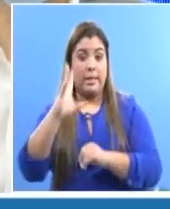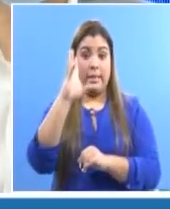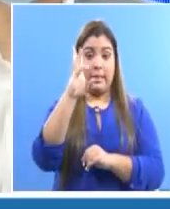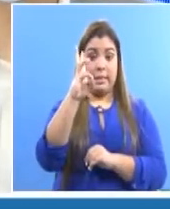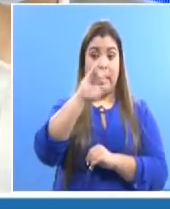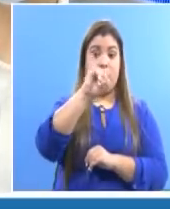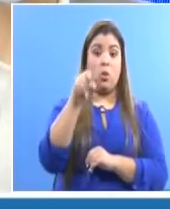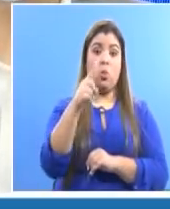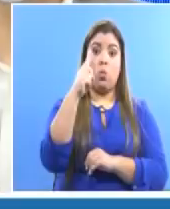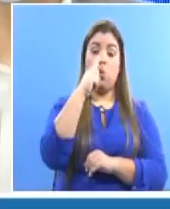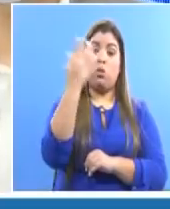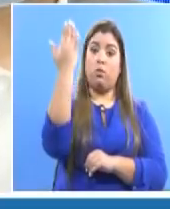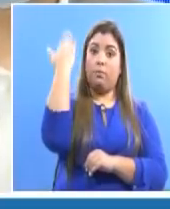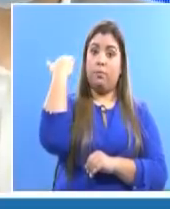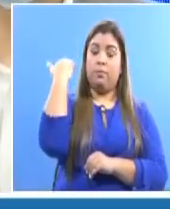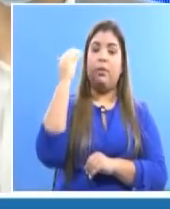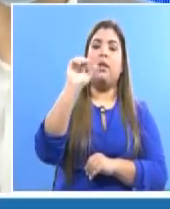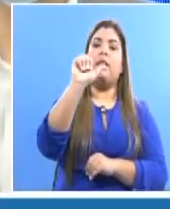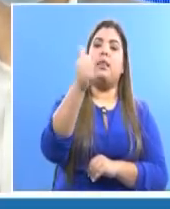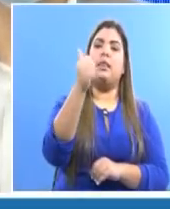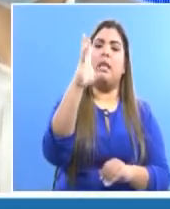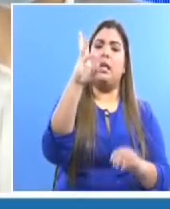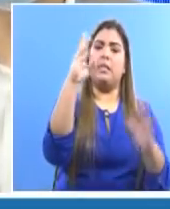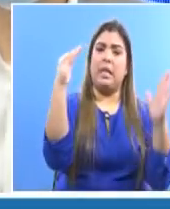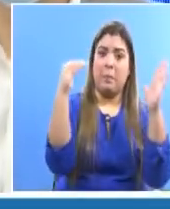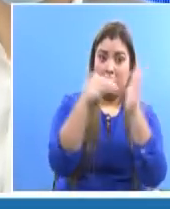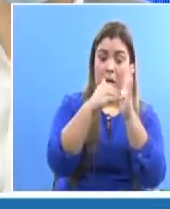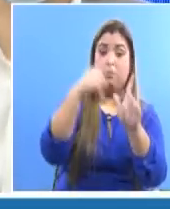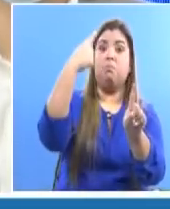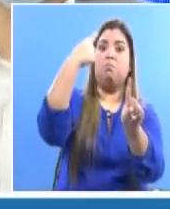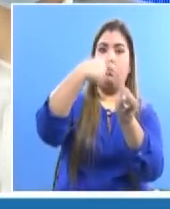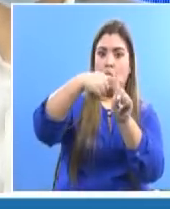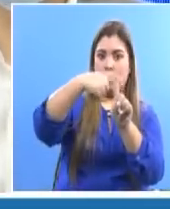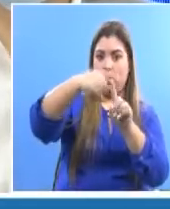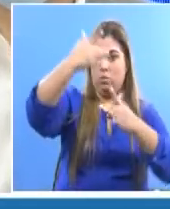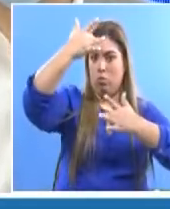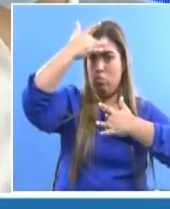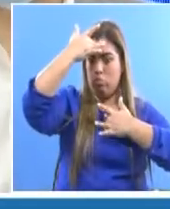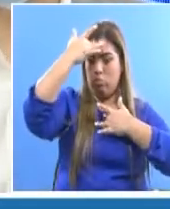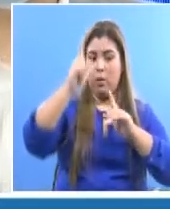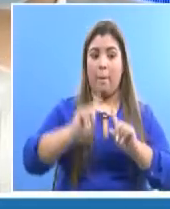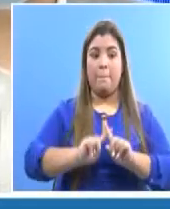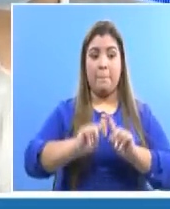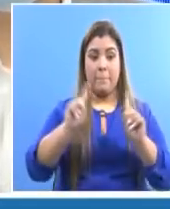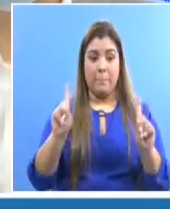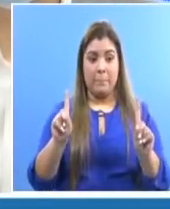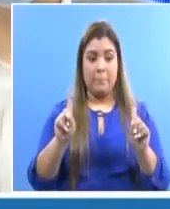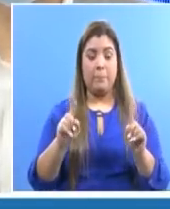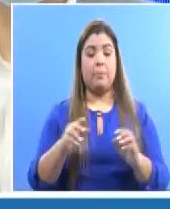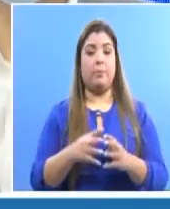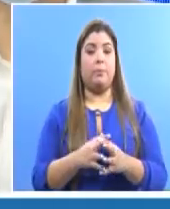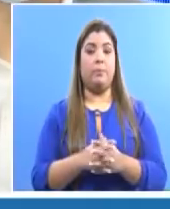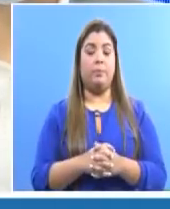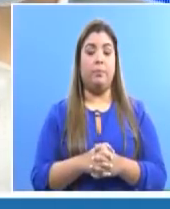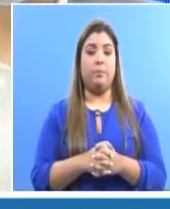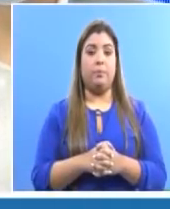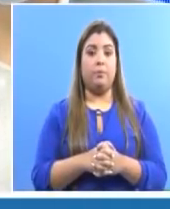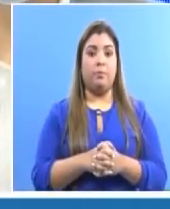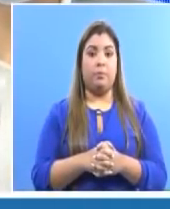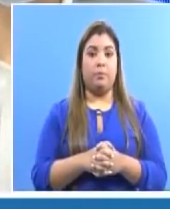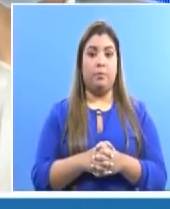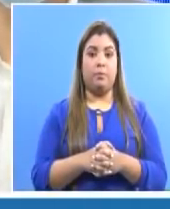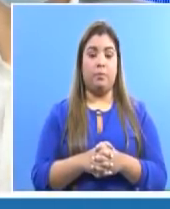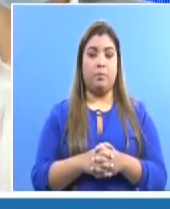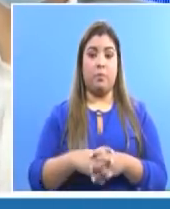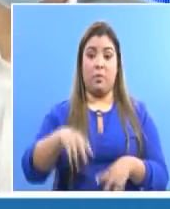era que teníamos cerca de 16.000 casos confirmados, y lo que ustedes ven de izquierda a derecha era la distribución